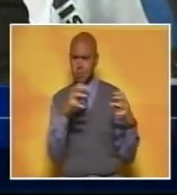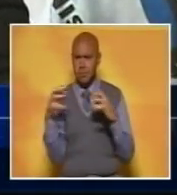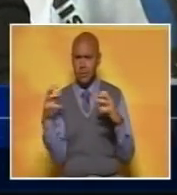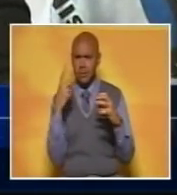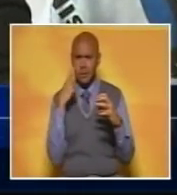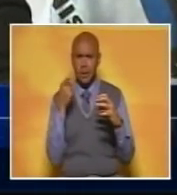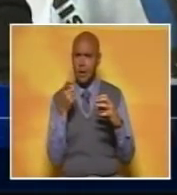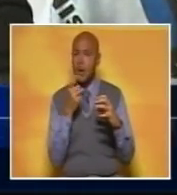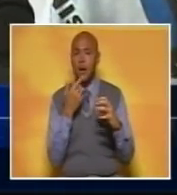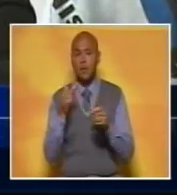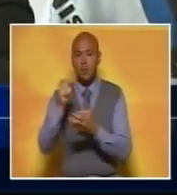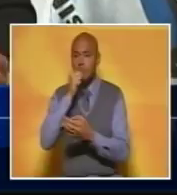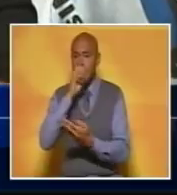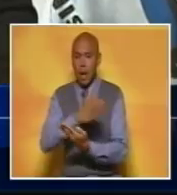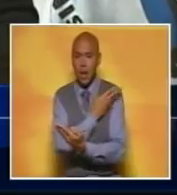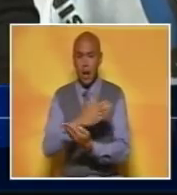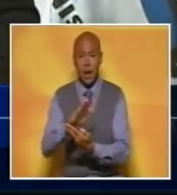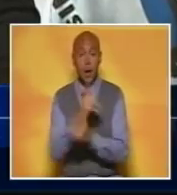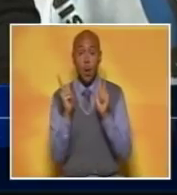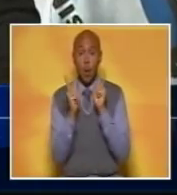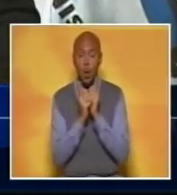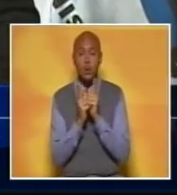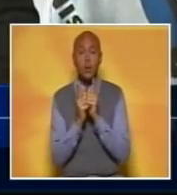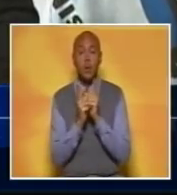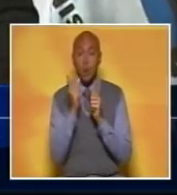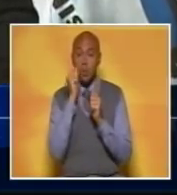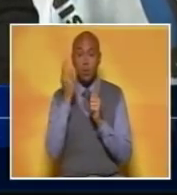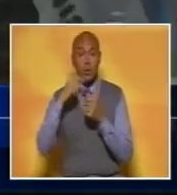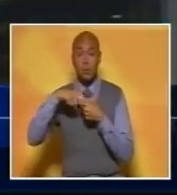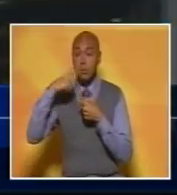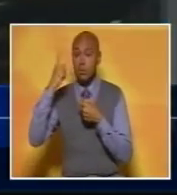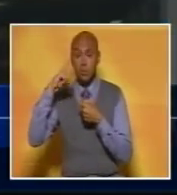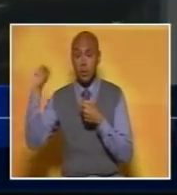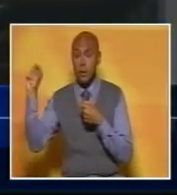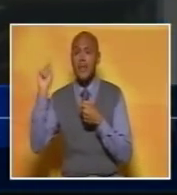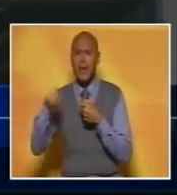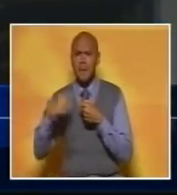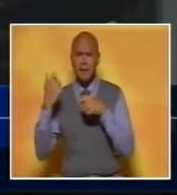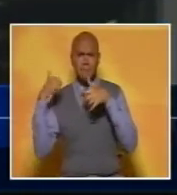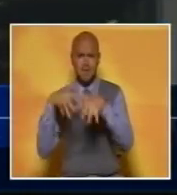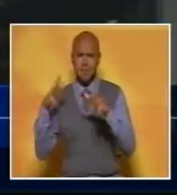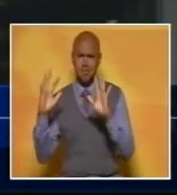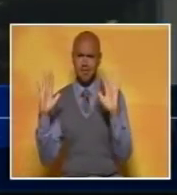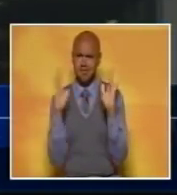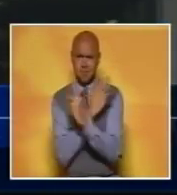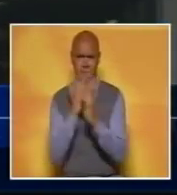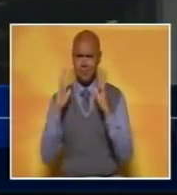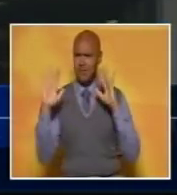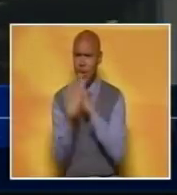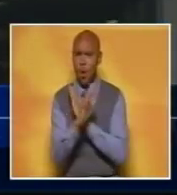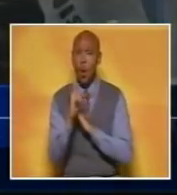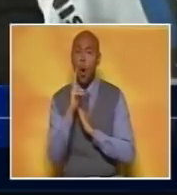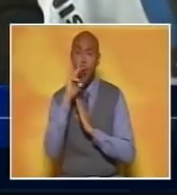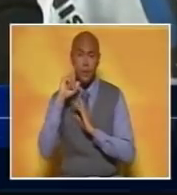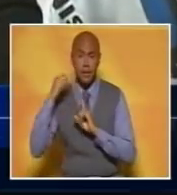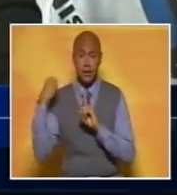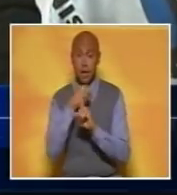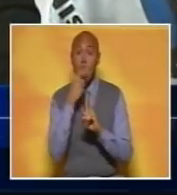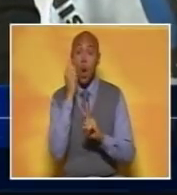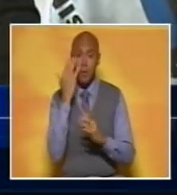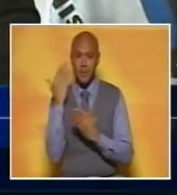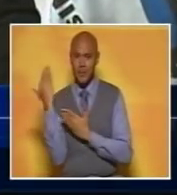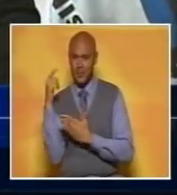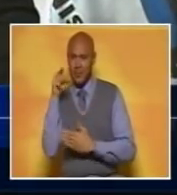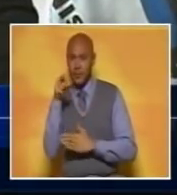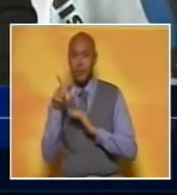haber interpretado uno de sus temas musicales. Esto ocasionó una estampida humana. A través de su cuenta en Twitter, el fiscal Tarek